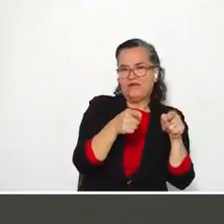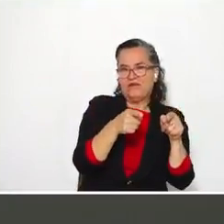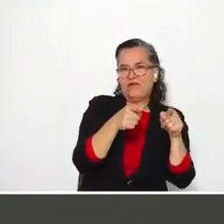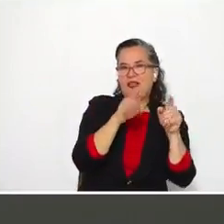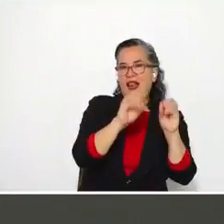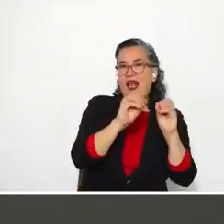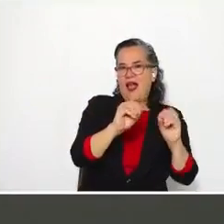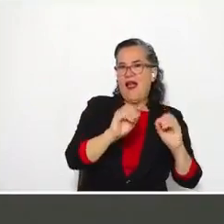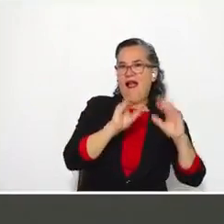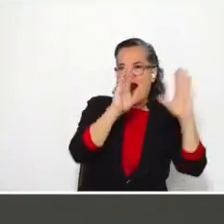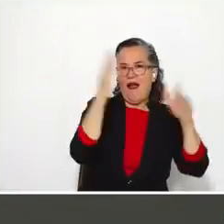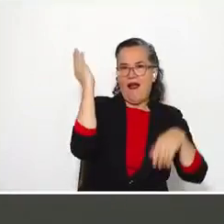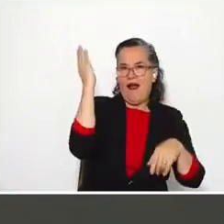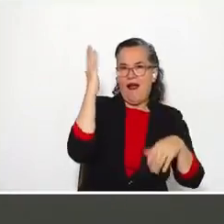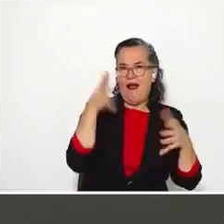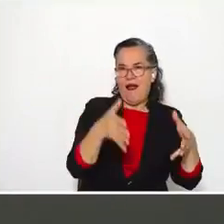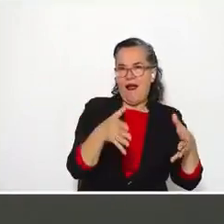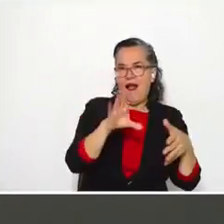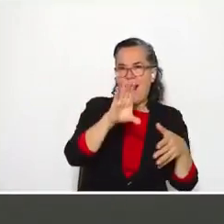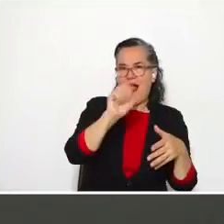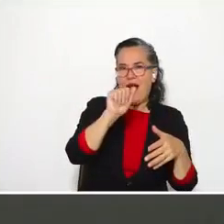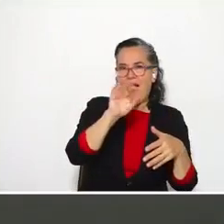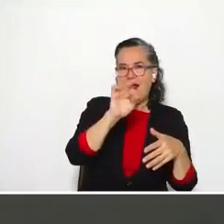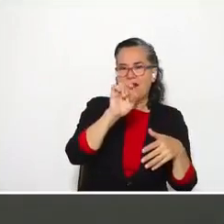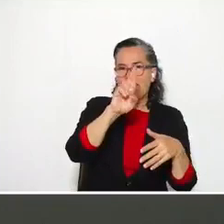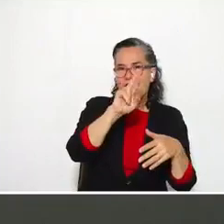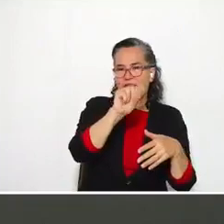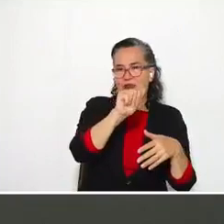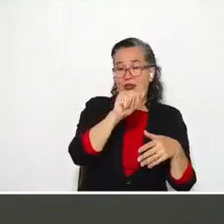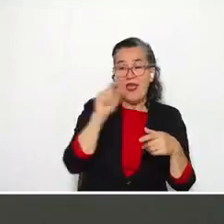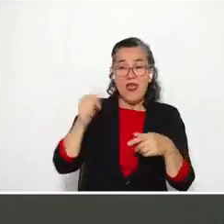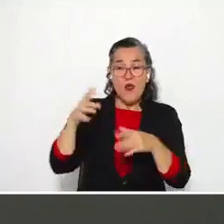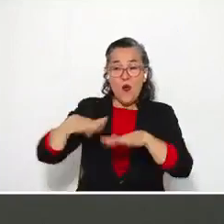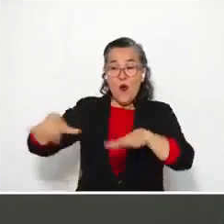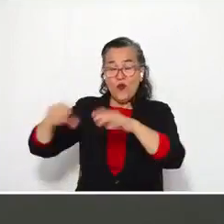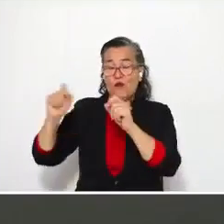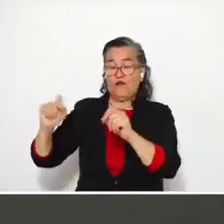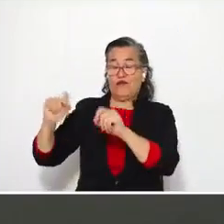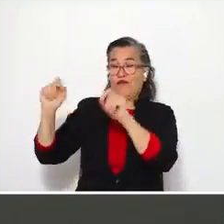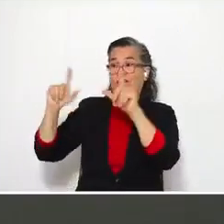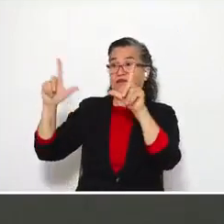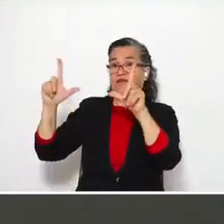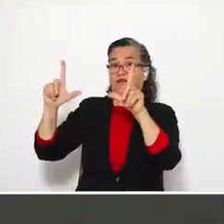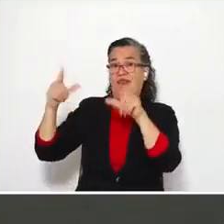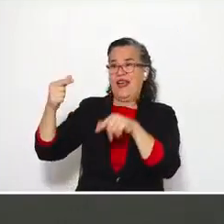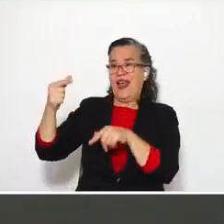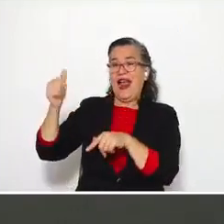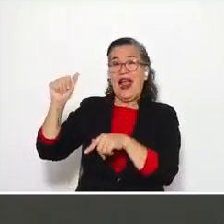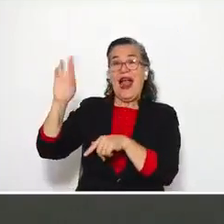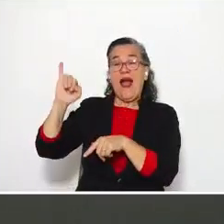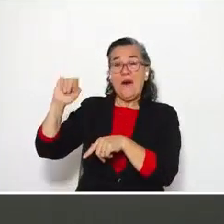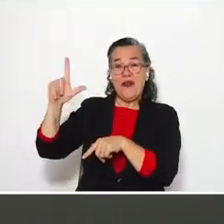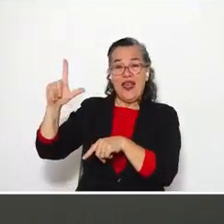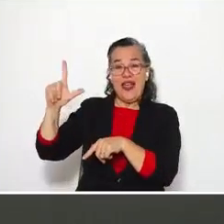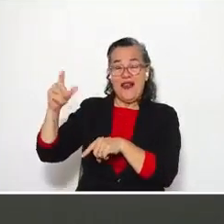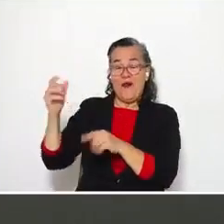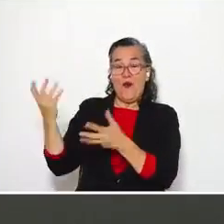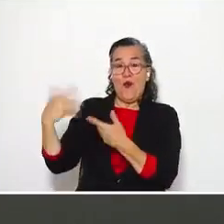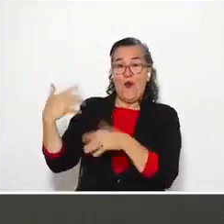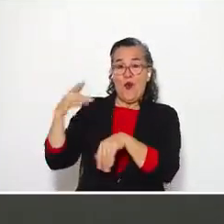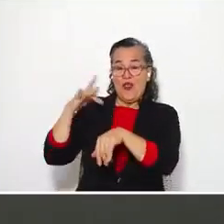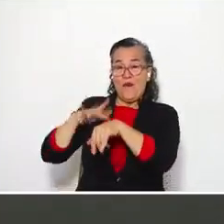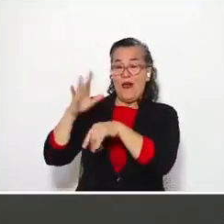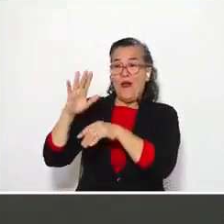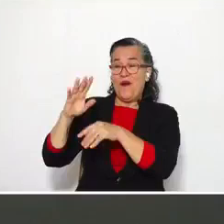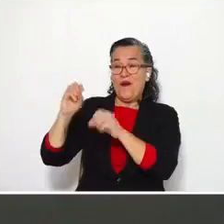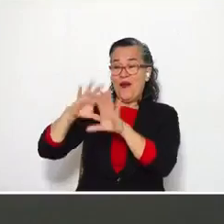cátedra. Y el otro fue una sorpresa que don Gabriel me dio cuando hablamos temprano en la